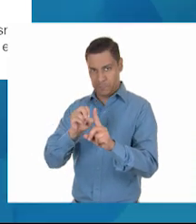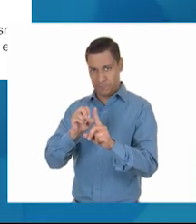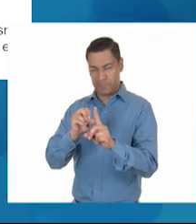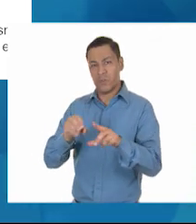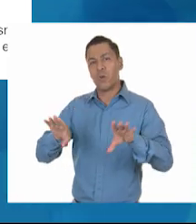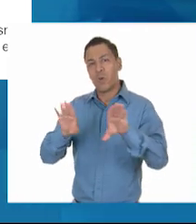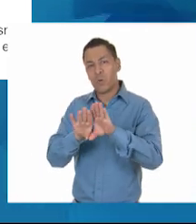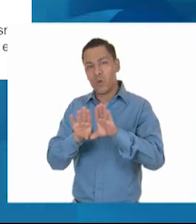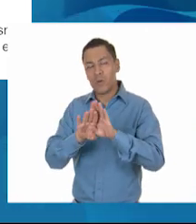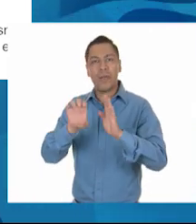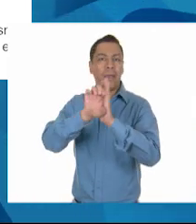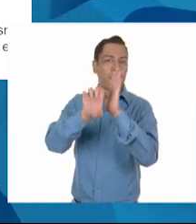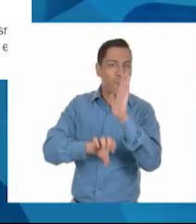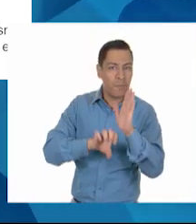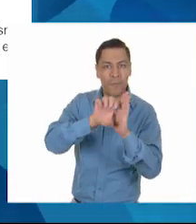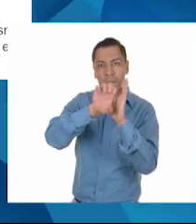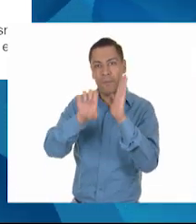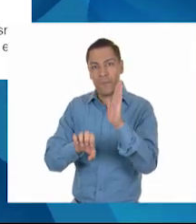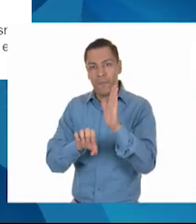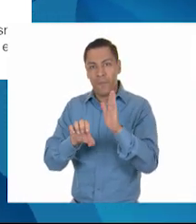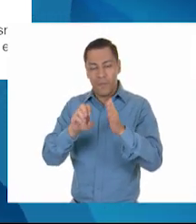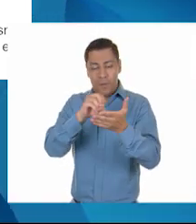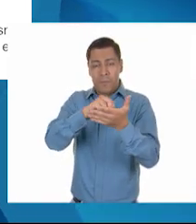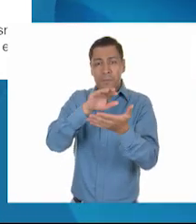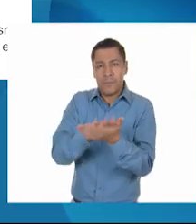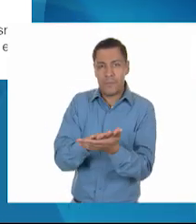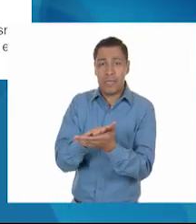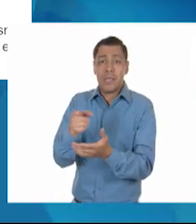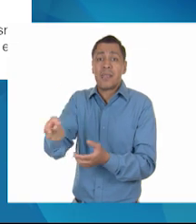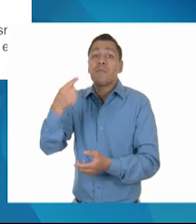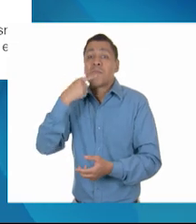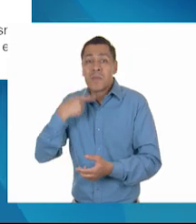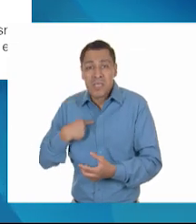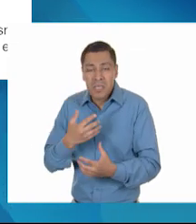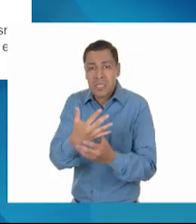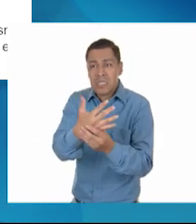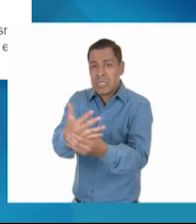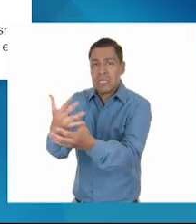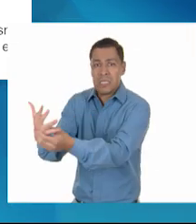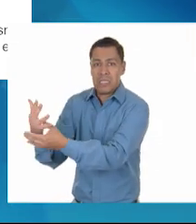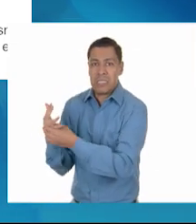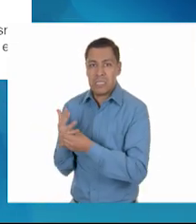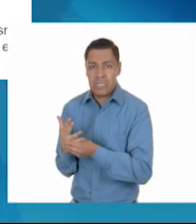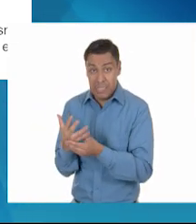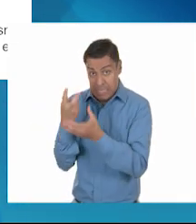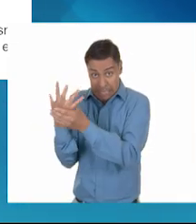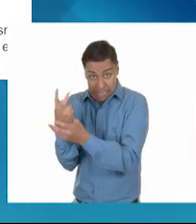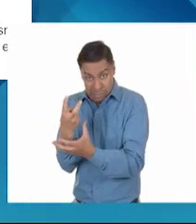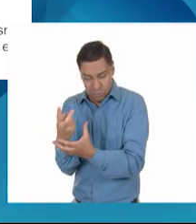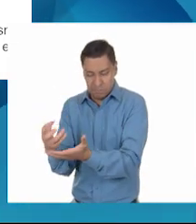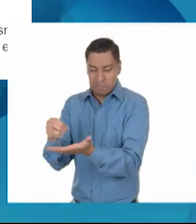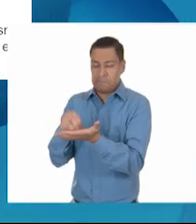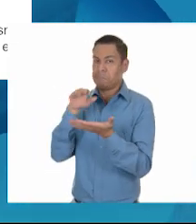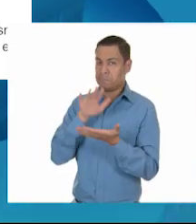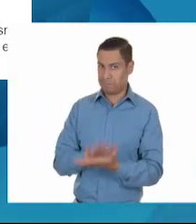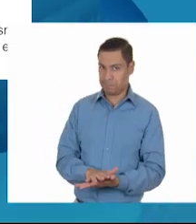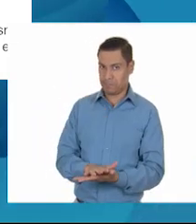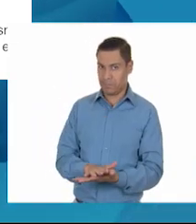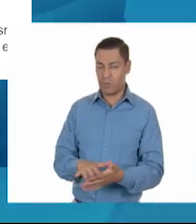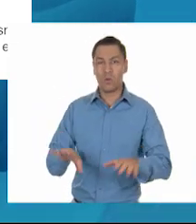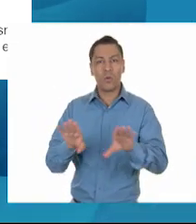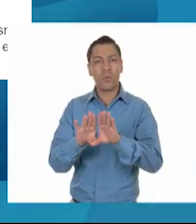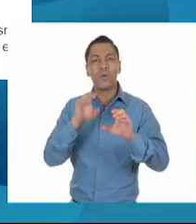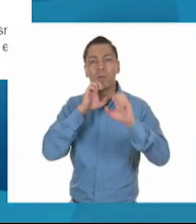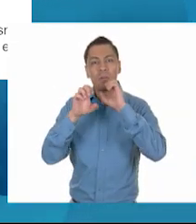y de saber que el discurso indirecto se escribe en tercera persona, ¿cómo podría quedar esta parte de la entrevista y qué